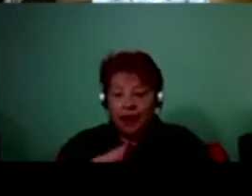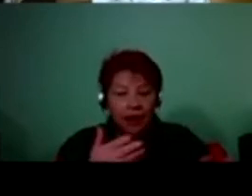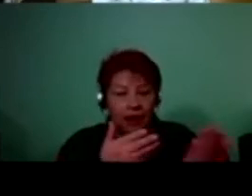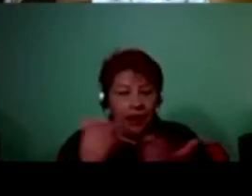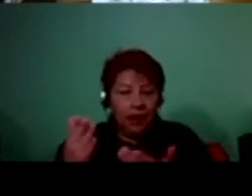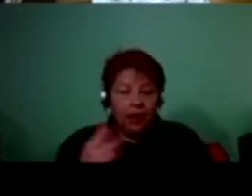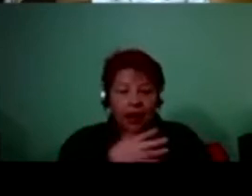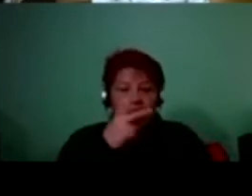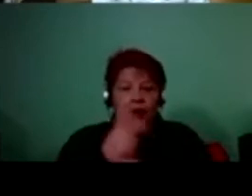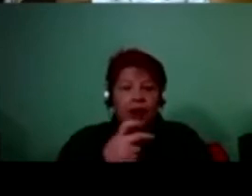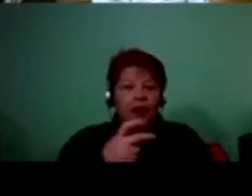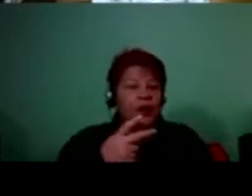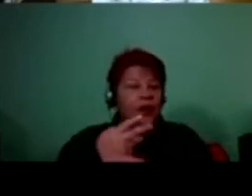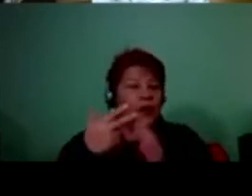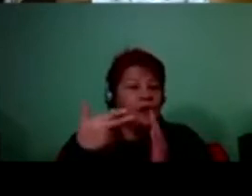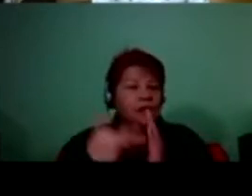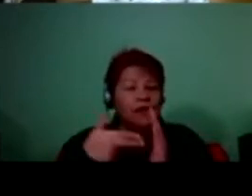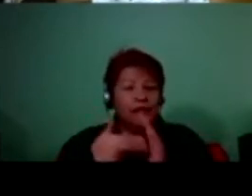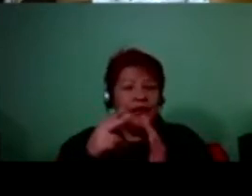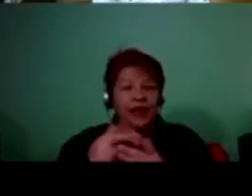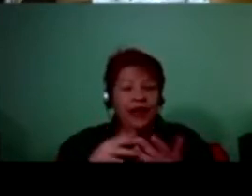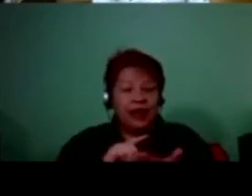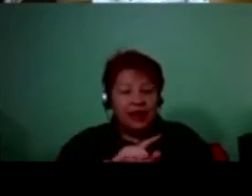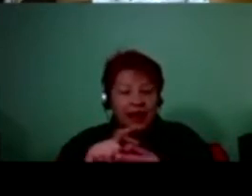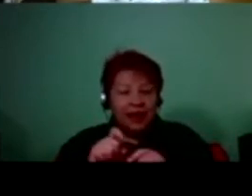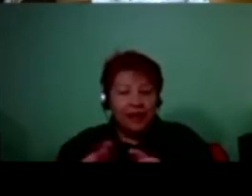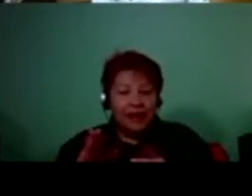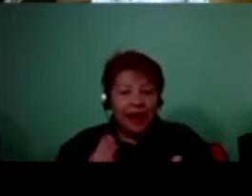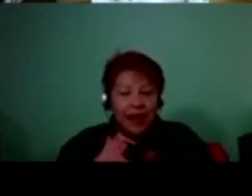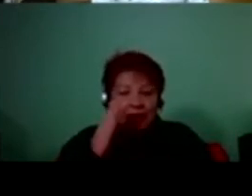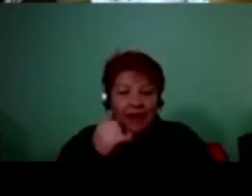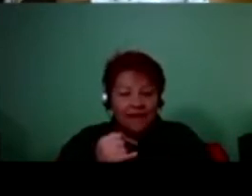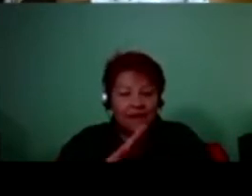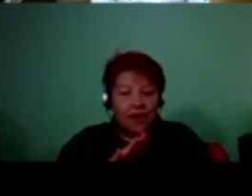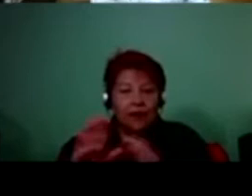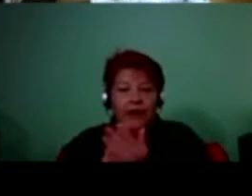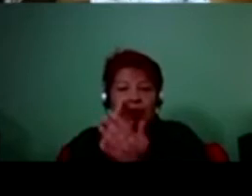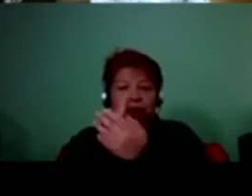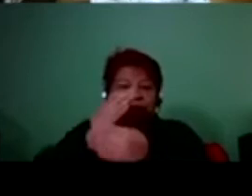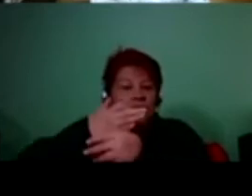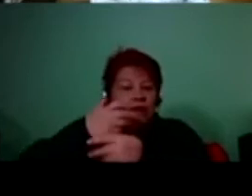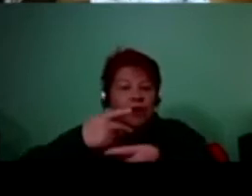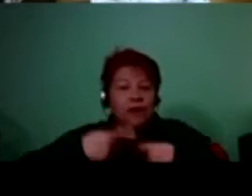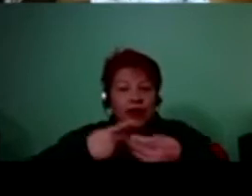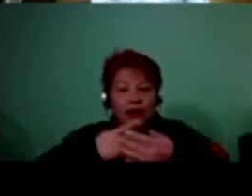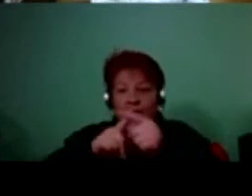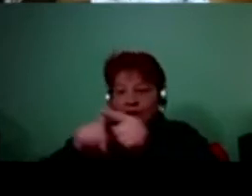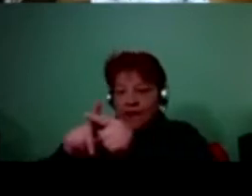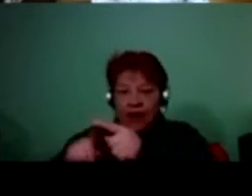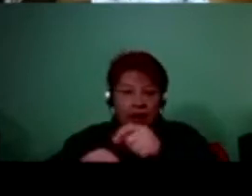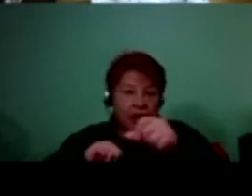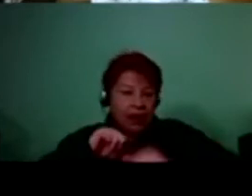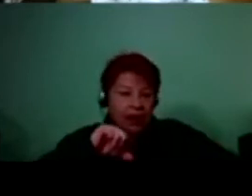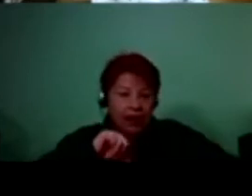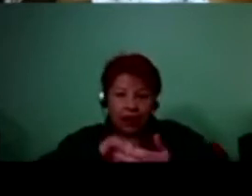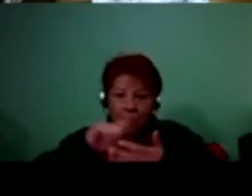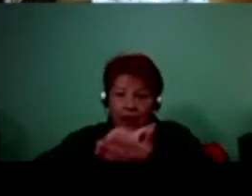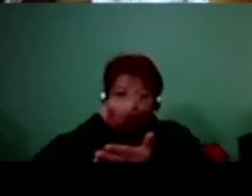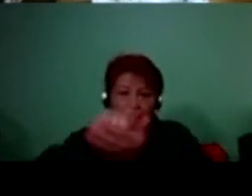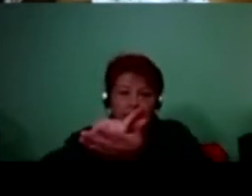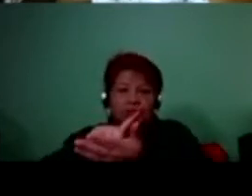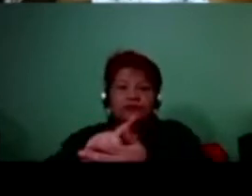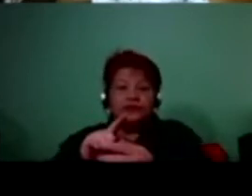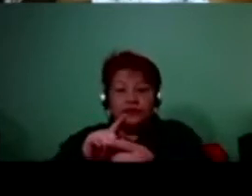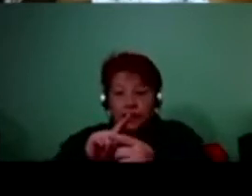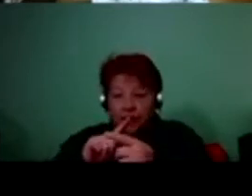el segundo módulo, que es transparencia y el acceso a la información, participación ciudadana en las diversas actividades legislativas,